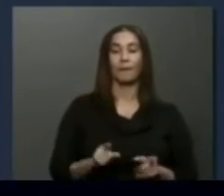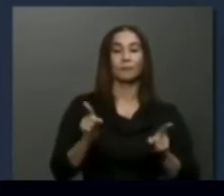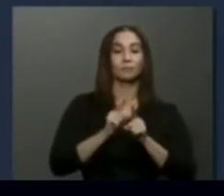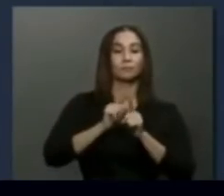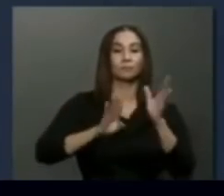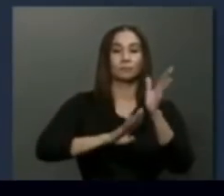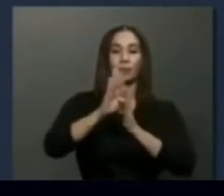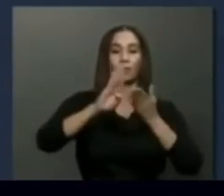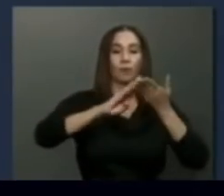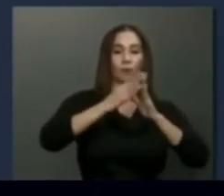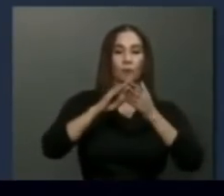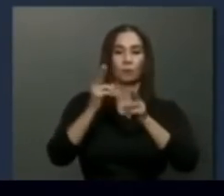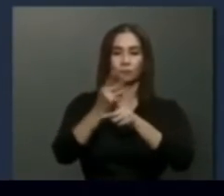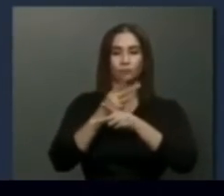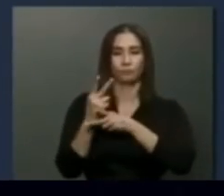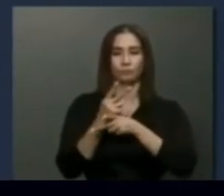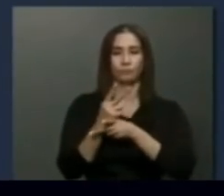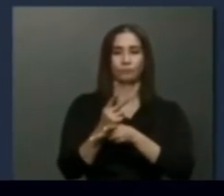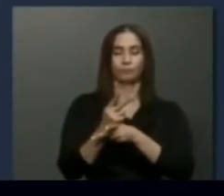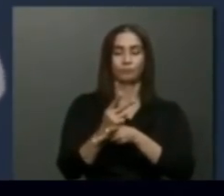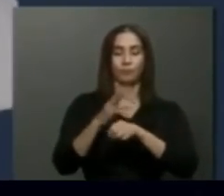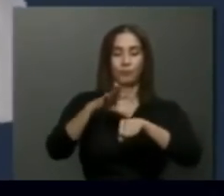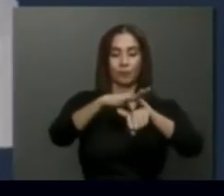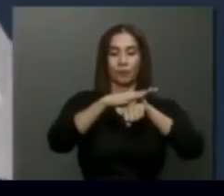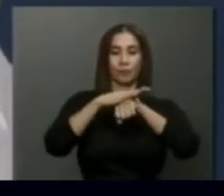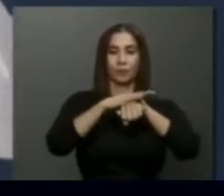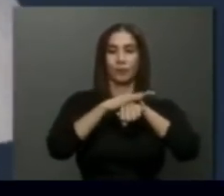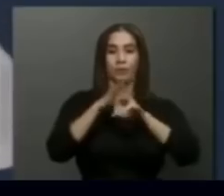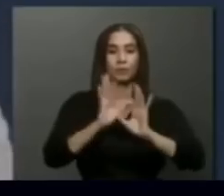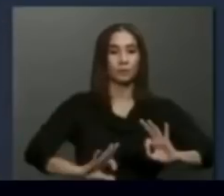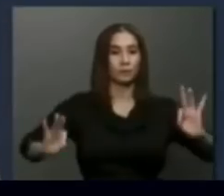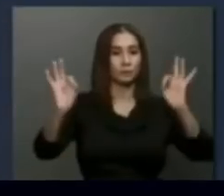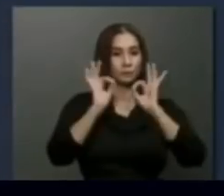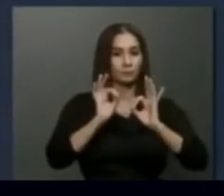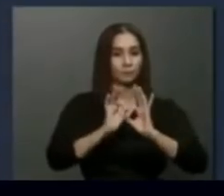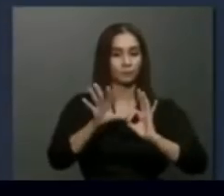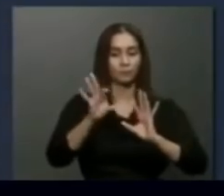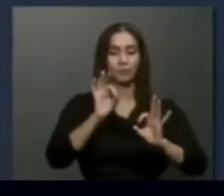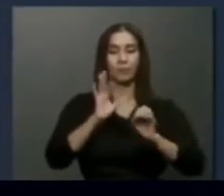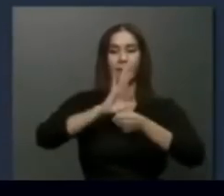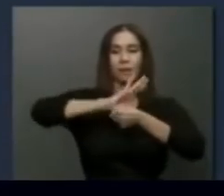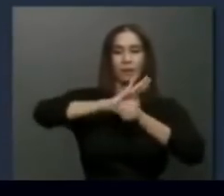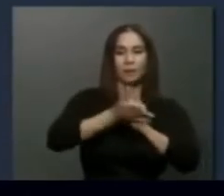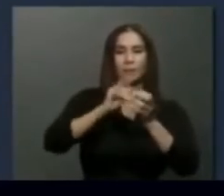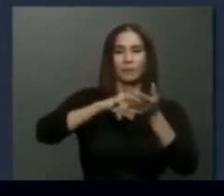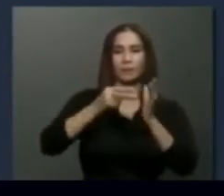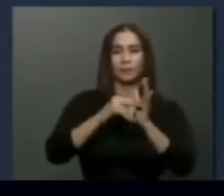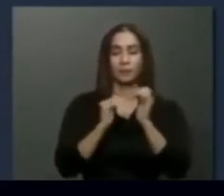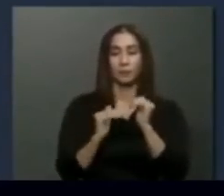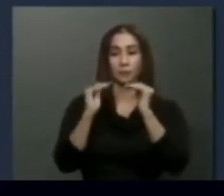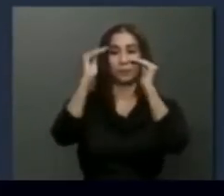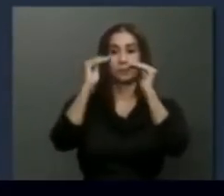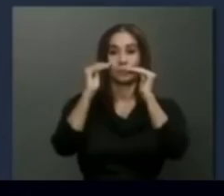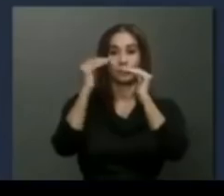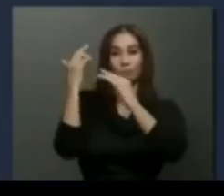Desarrollaremos las comunidades de cuidado en los territorios priorizados. La pandemia ha significado un aumento